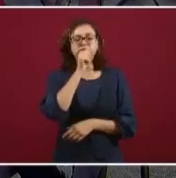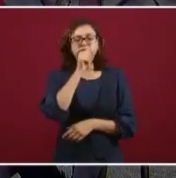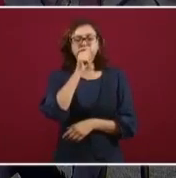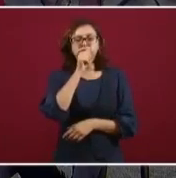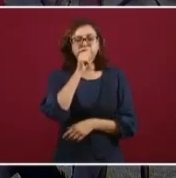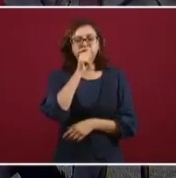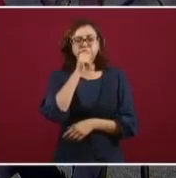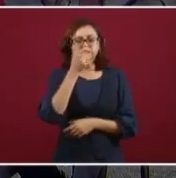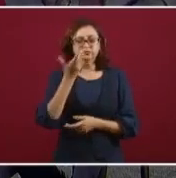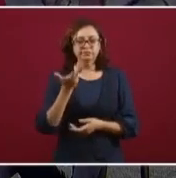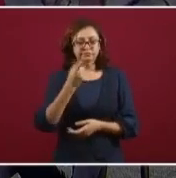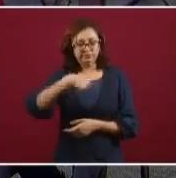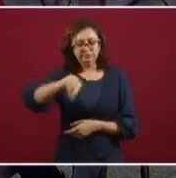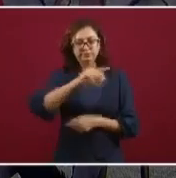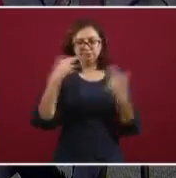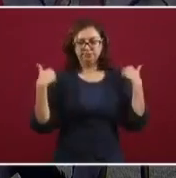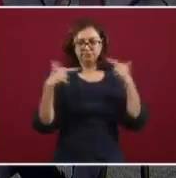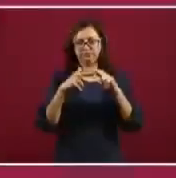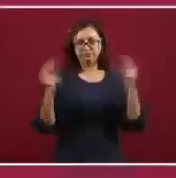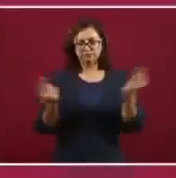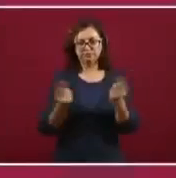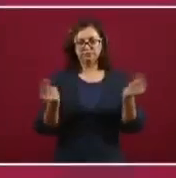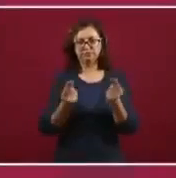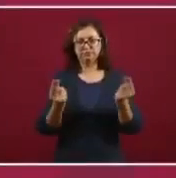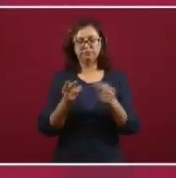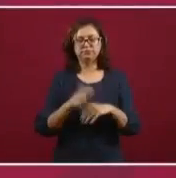los maestros. Entonces,